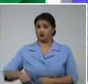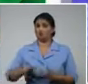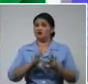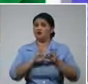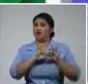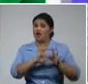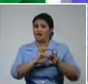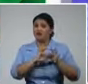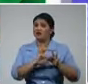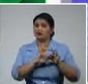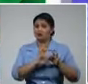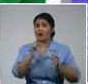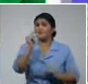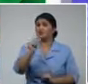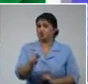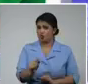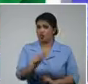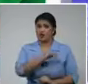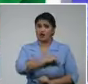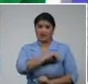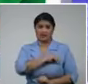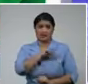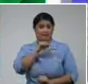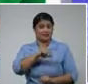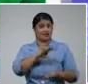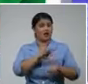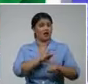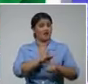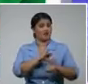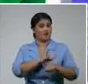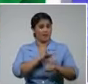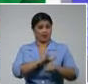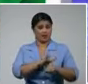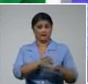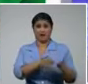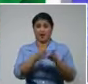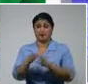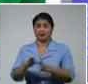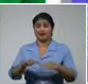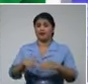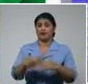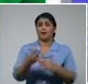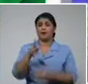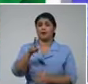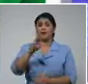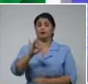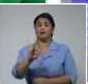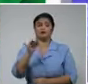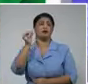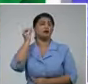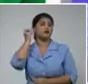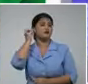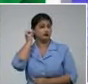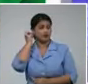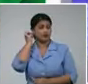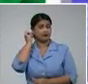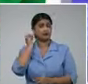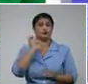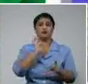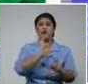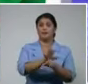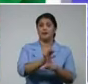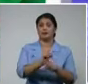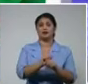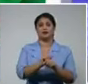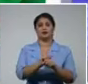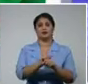las personas, que el día 27 de febrero comenzó con un grupo